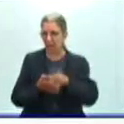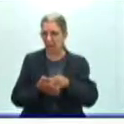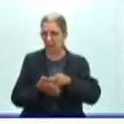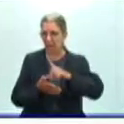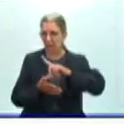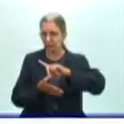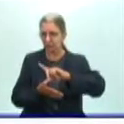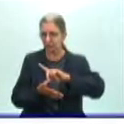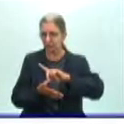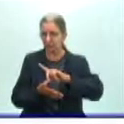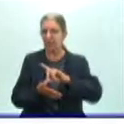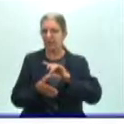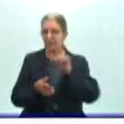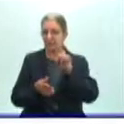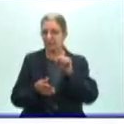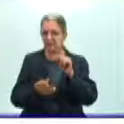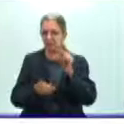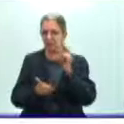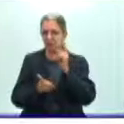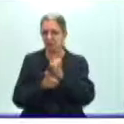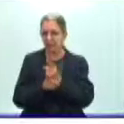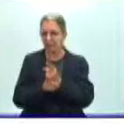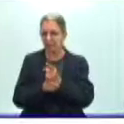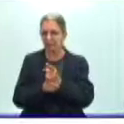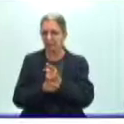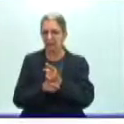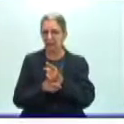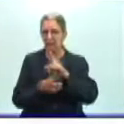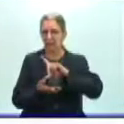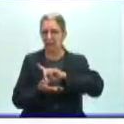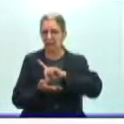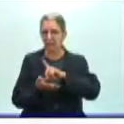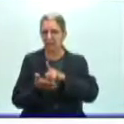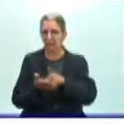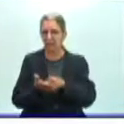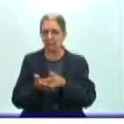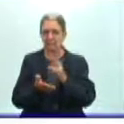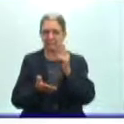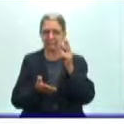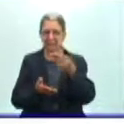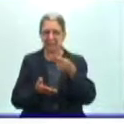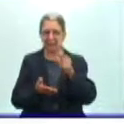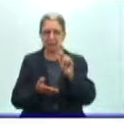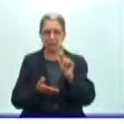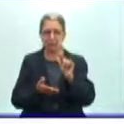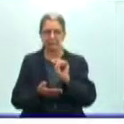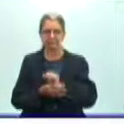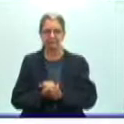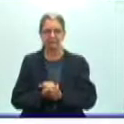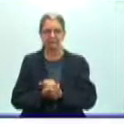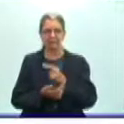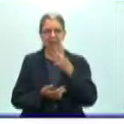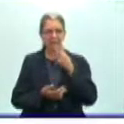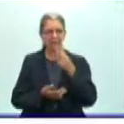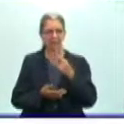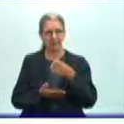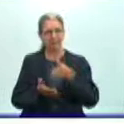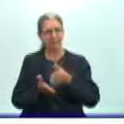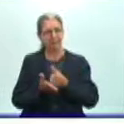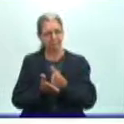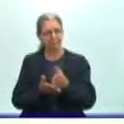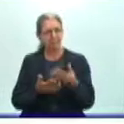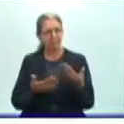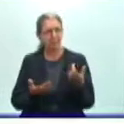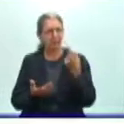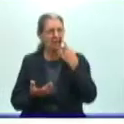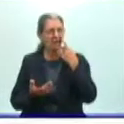arco PQ. ¿Cómo debemos de ir elaborando la respuesta del ejercicio? Continuemos